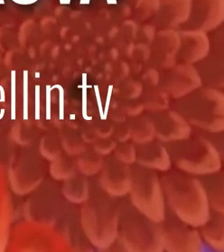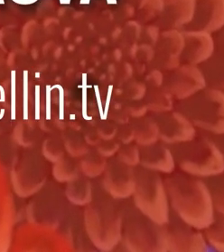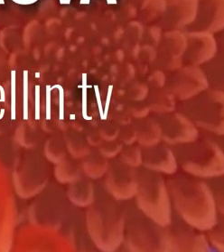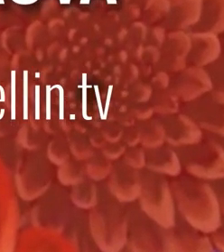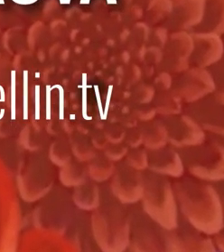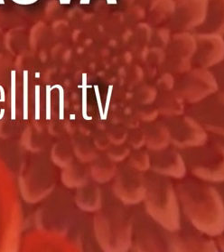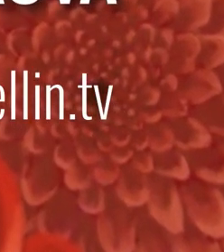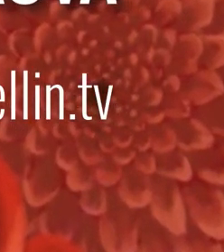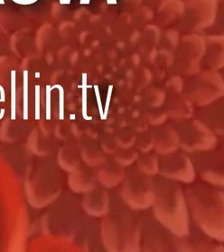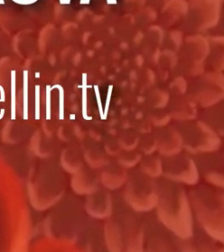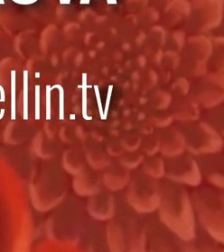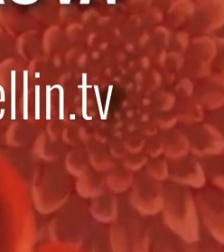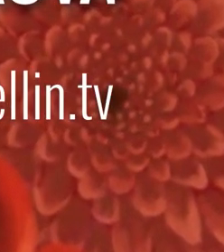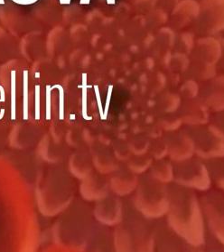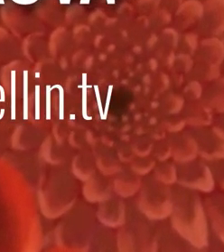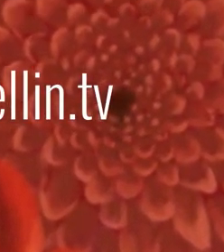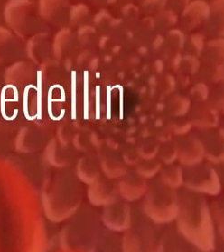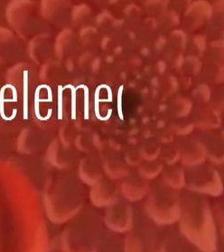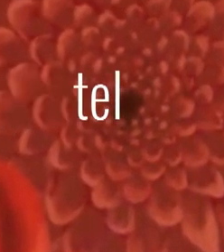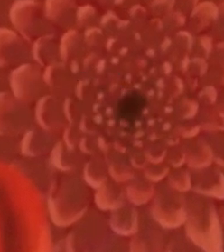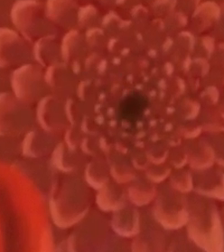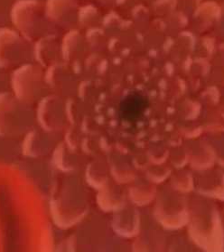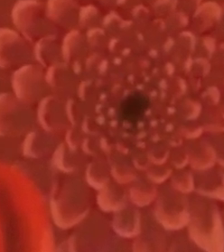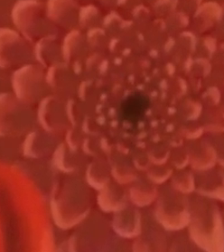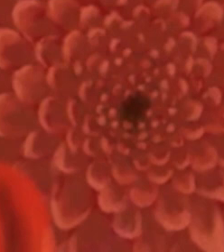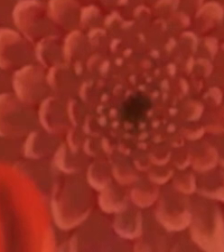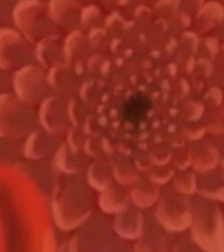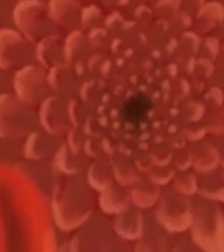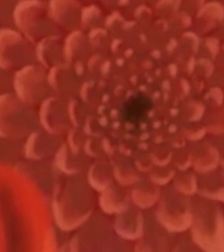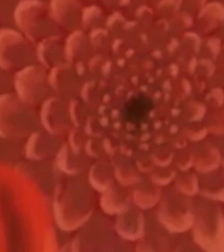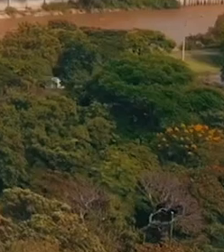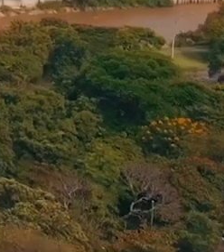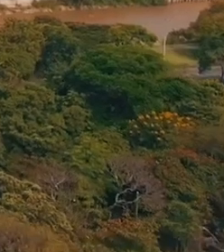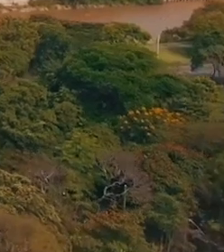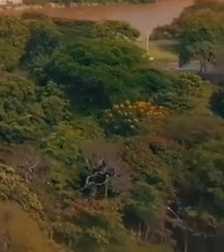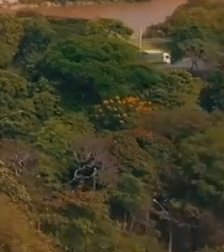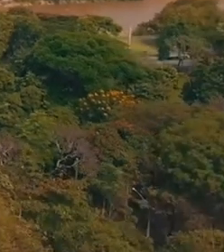Estás viendo Festival Nacional de la Trova, Ciudad de Medellín.